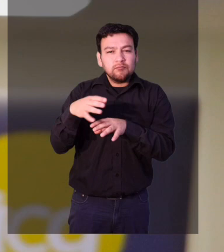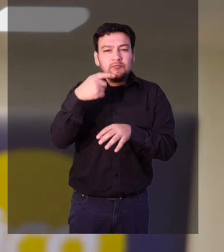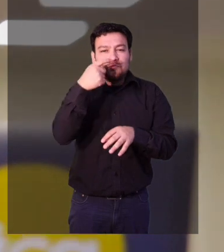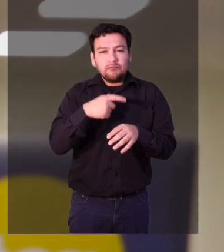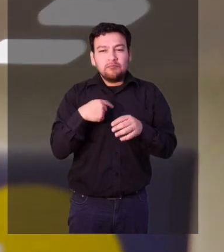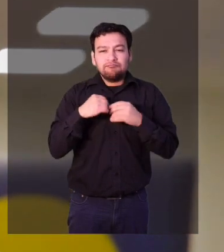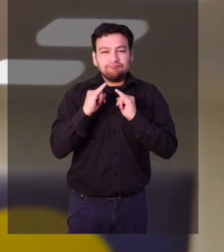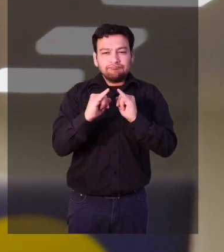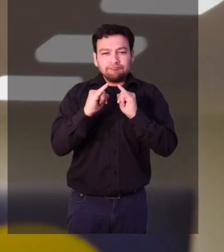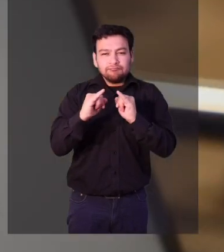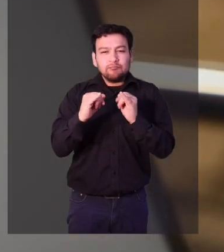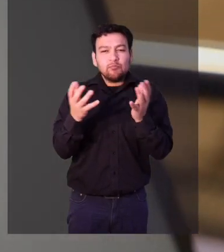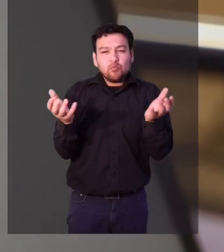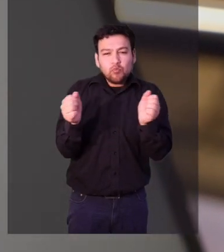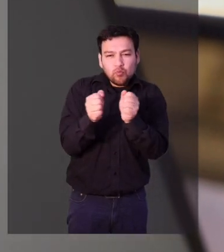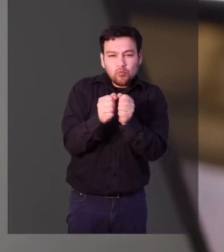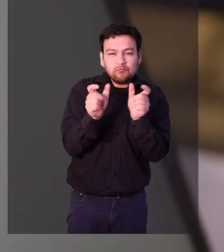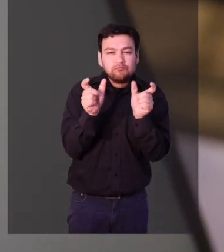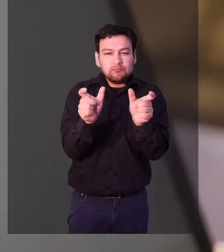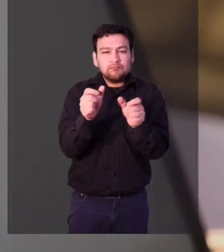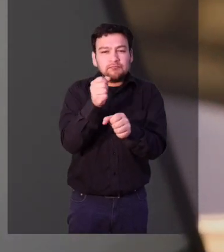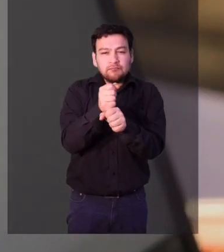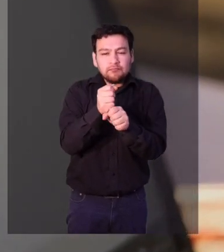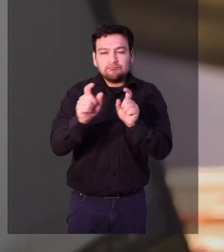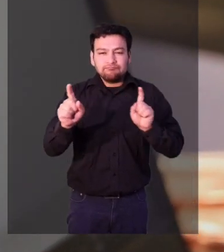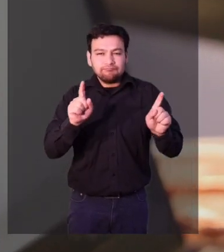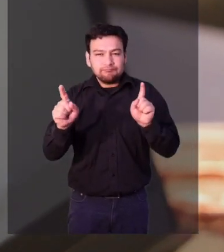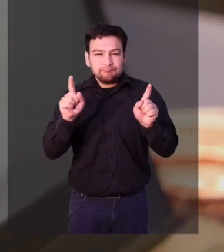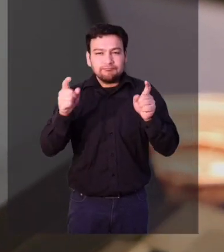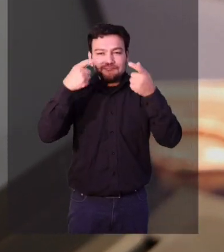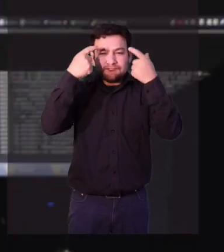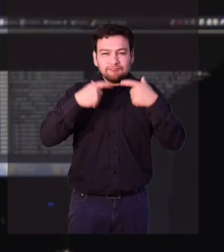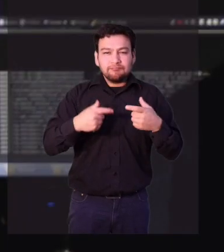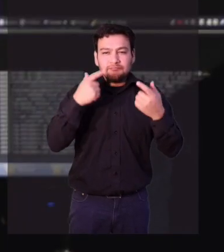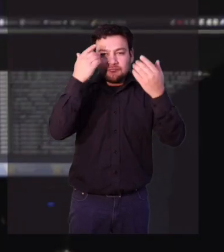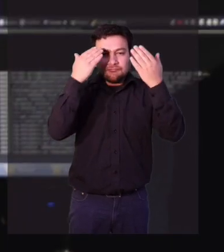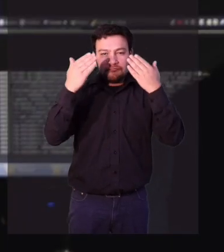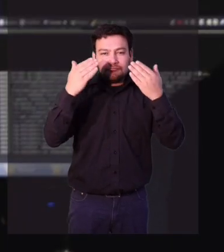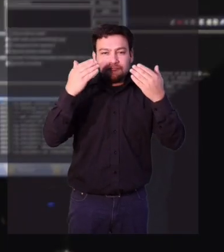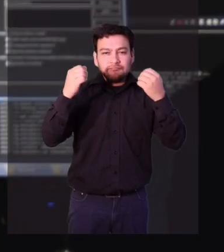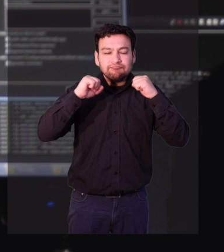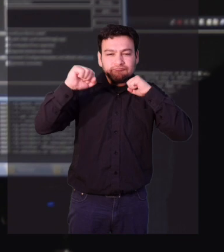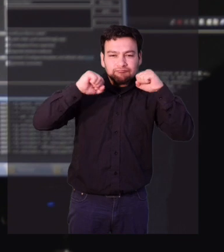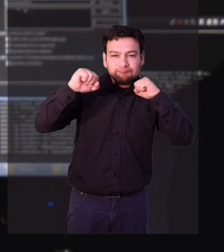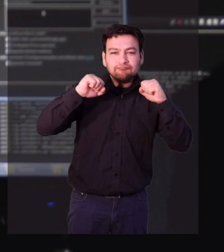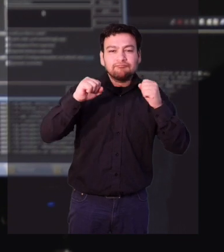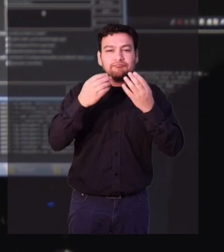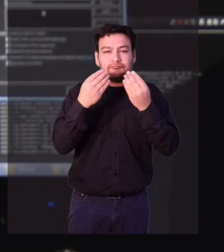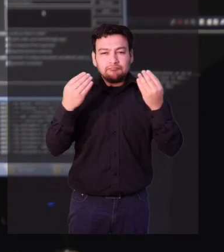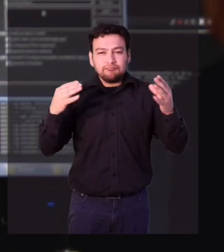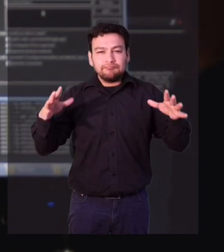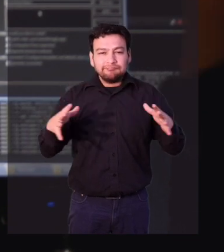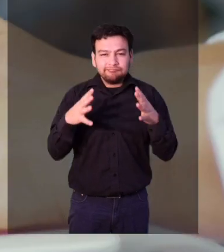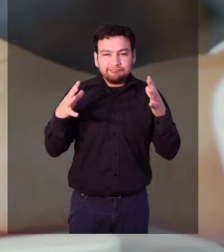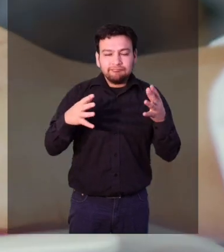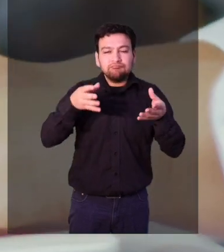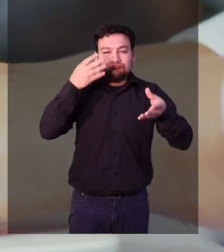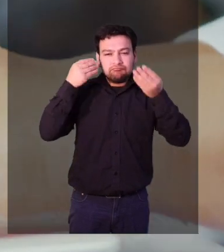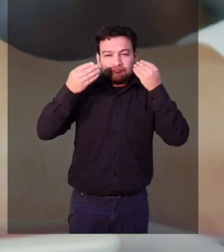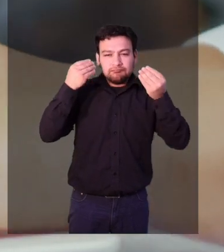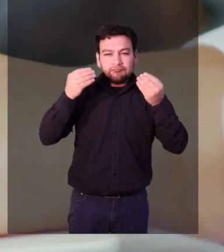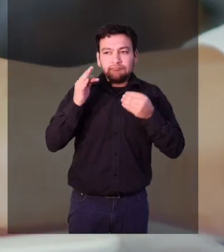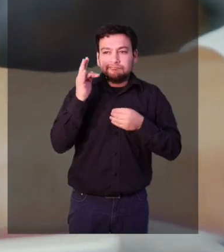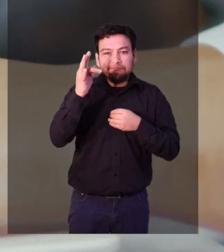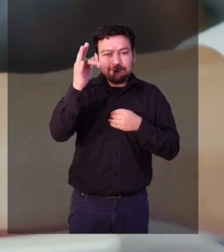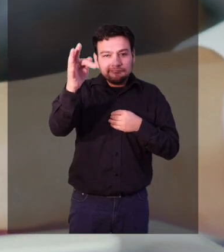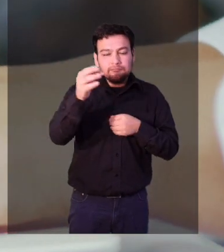en información y control de gestión puede hasta crear su propia empresa por todas las habilidades que se le enseña, por lo que el campo laboral es muy